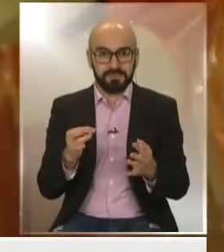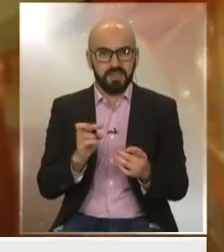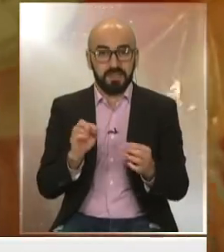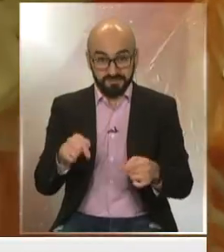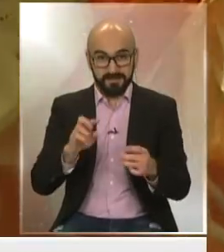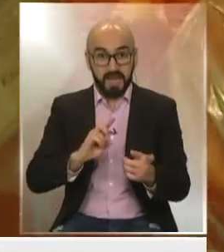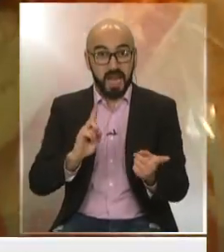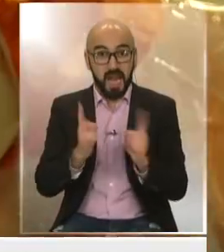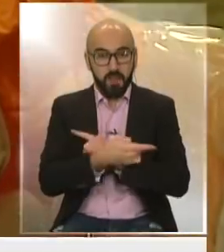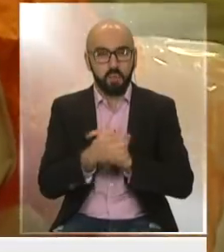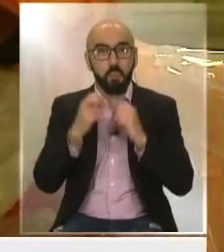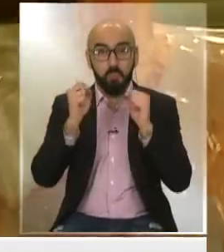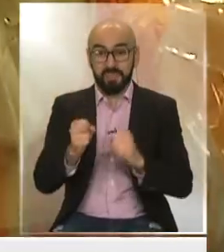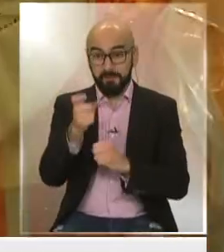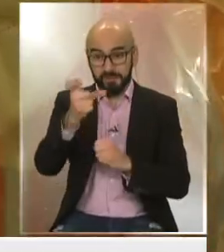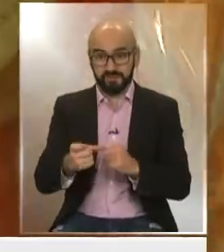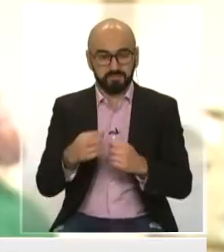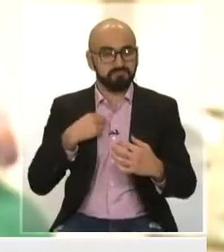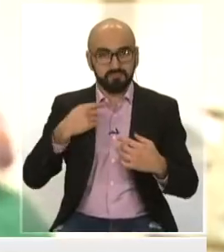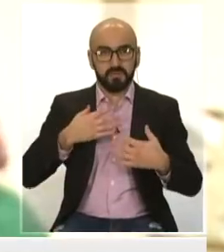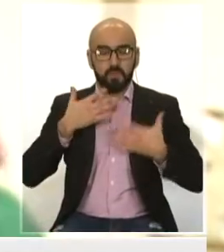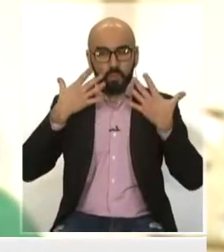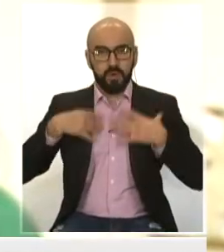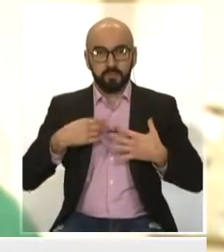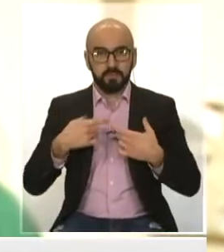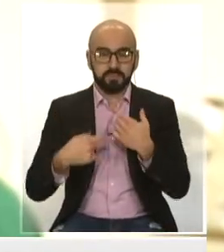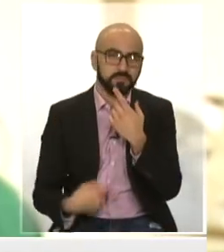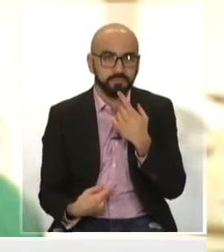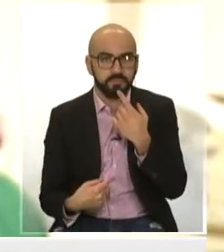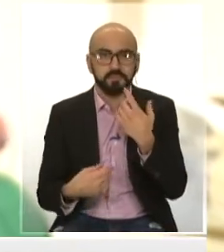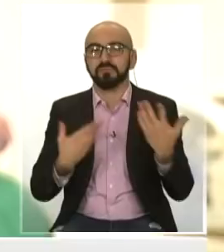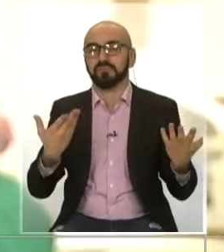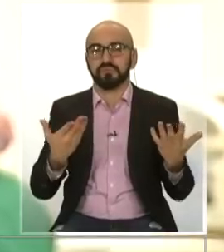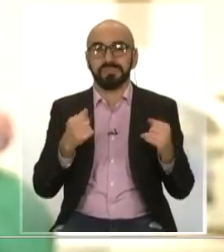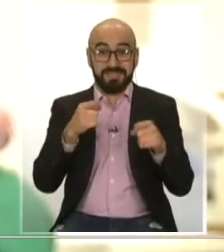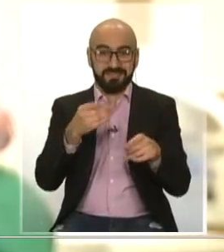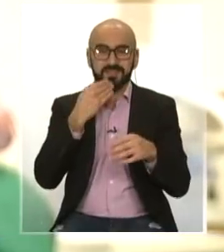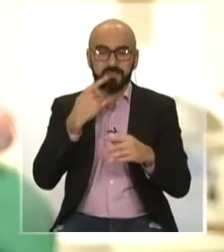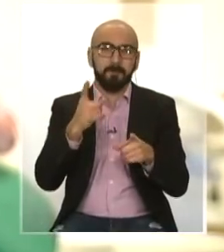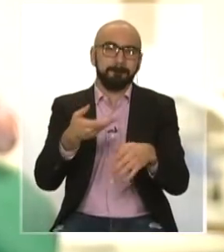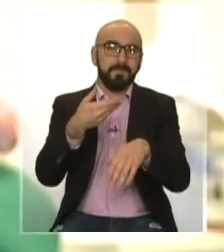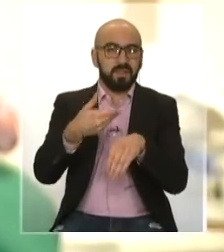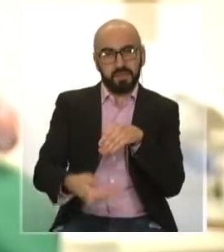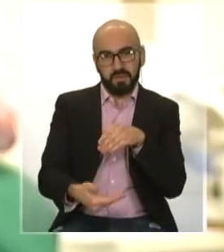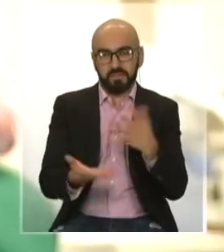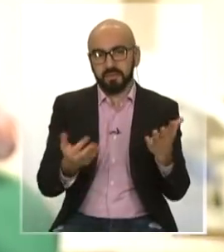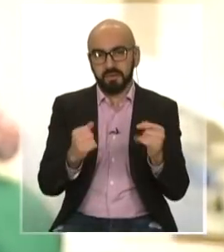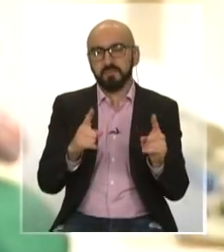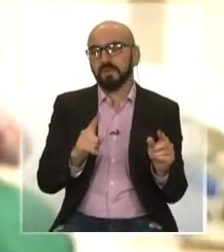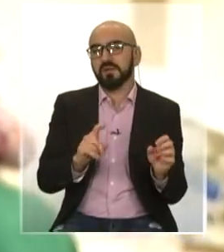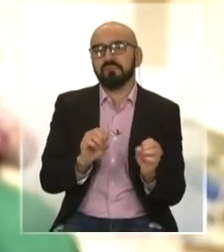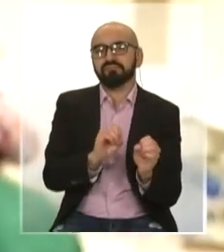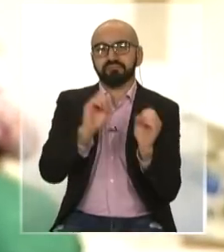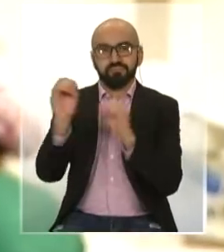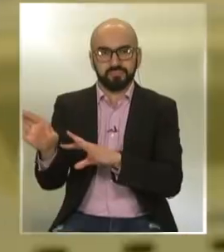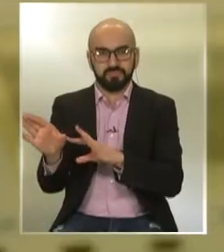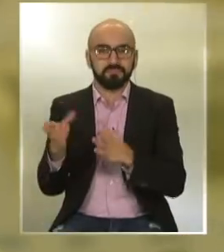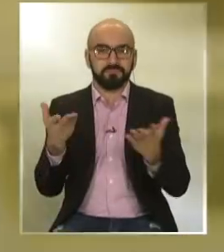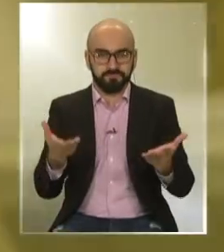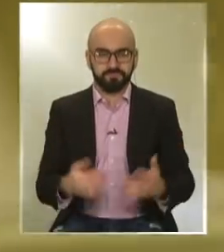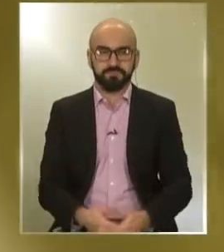que se nos puede descompensar incluso un paciente. Y a veces eso también retrasa el traslado o puede significar que el traslado tampoco se